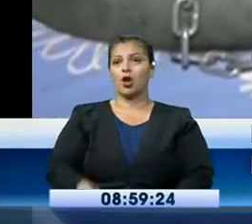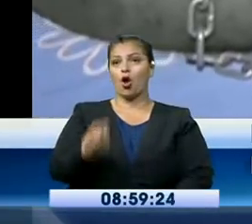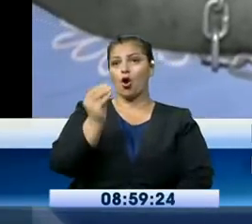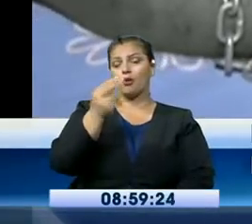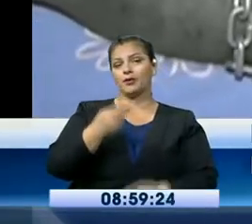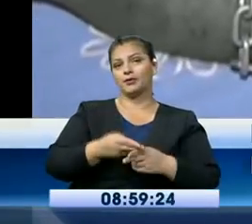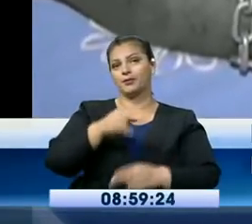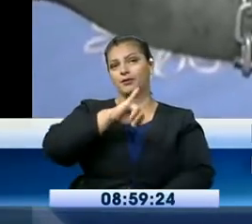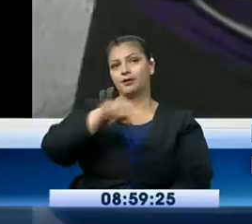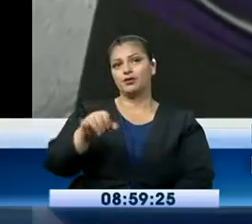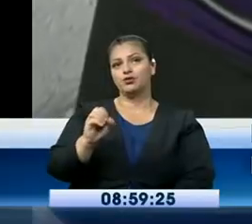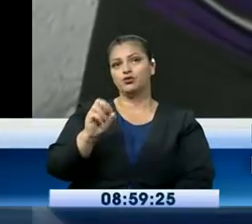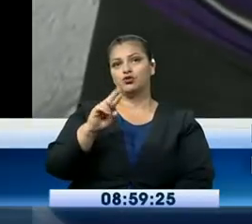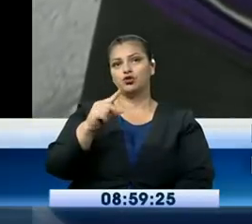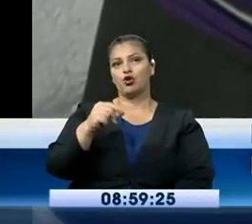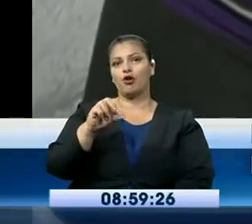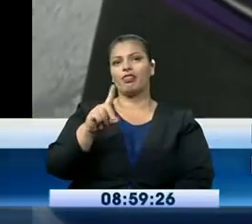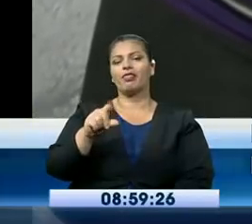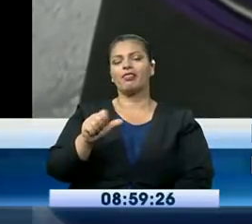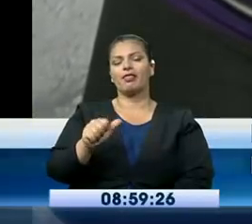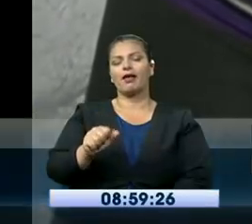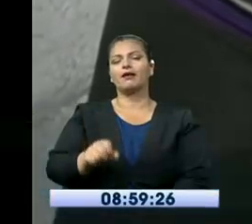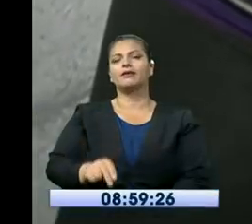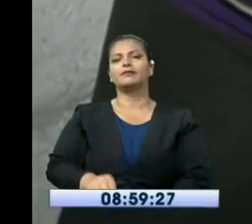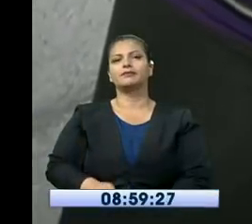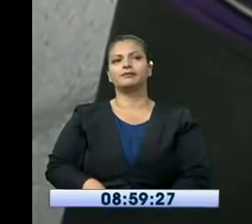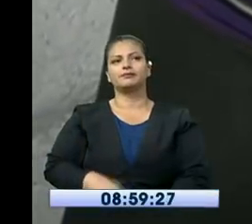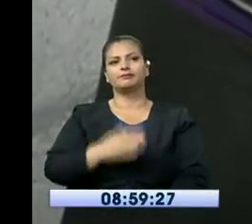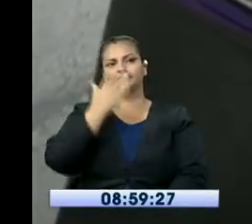informó pilar verá